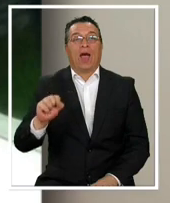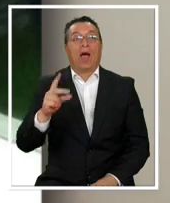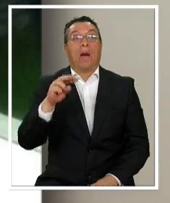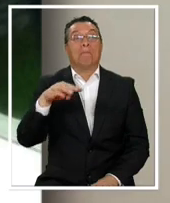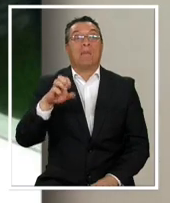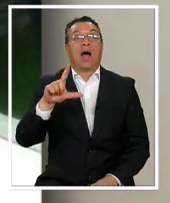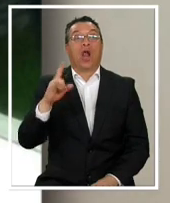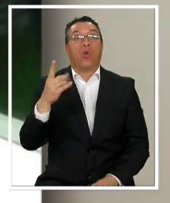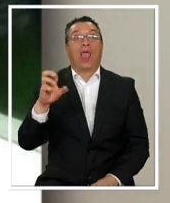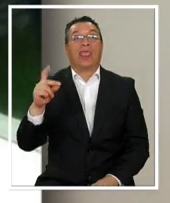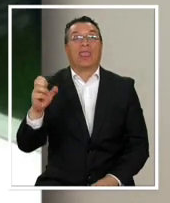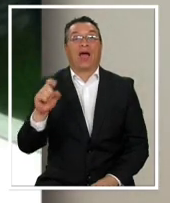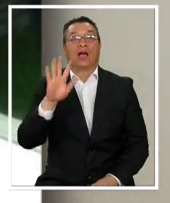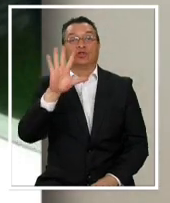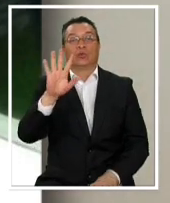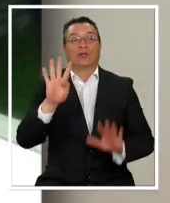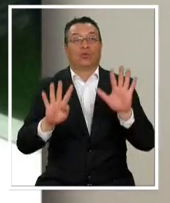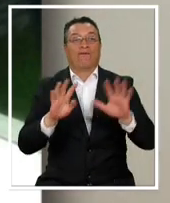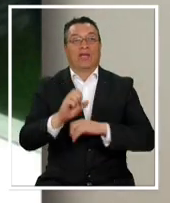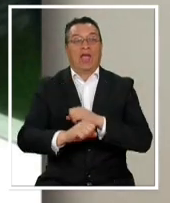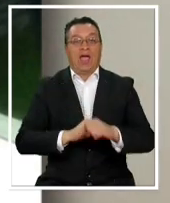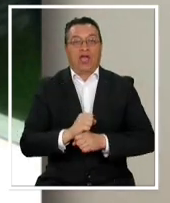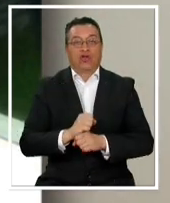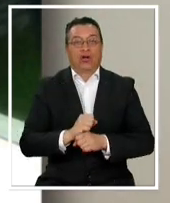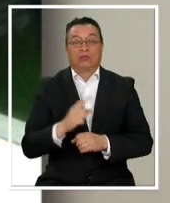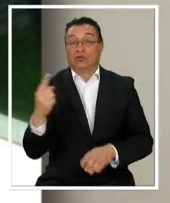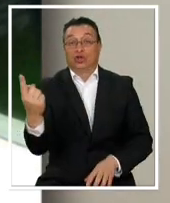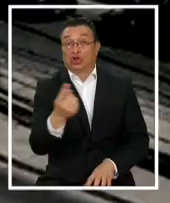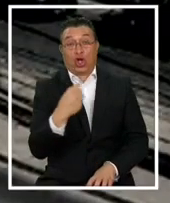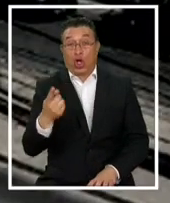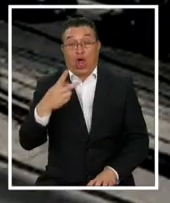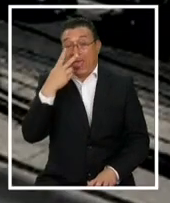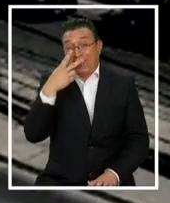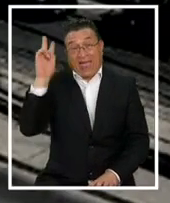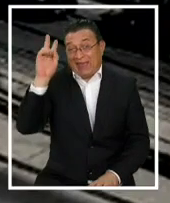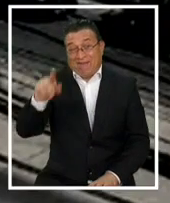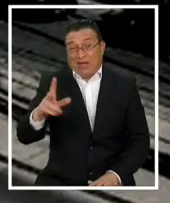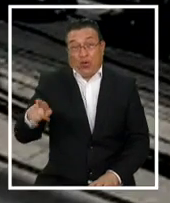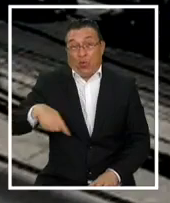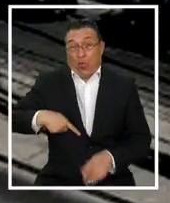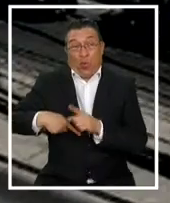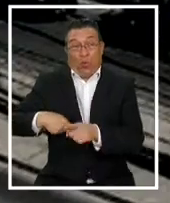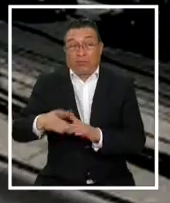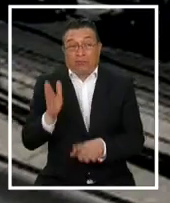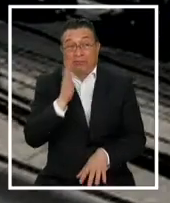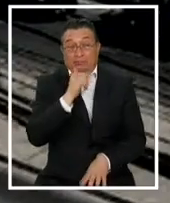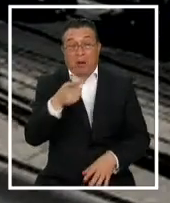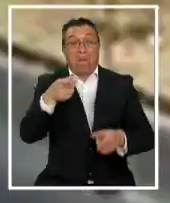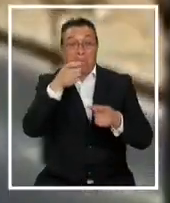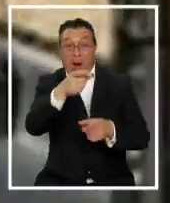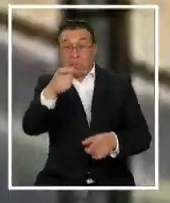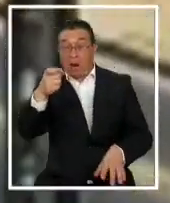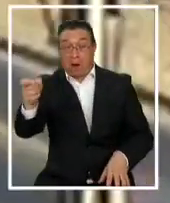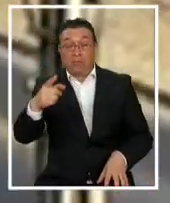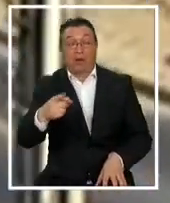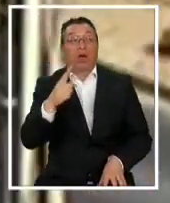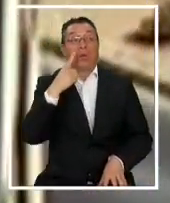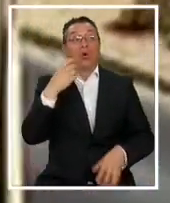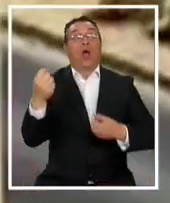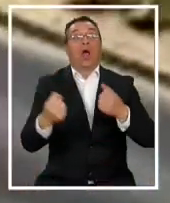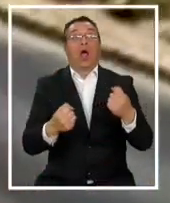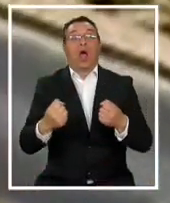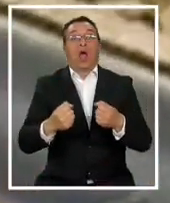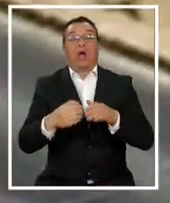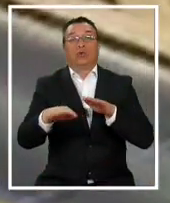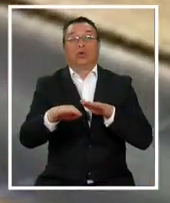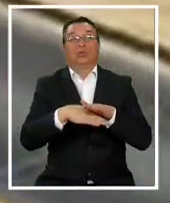de 59 años. Todas víctimas inocentes de la ráfaga de disparos que fueron percutados desde un